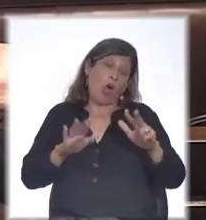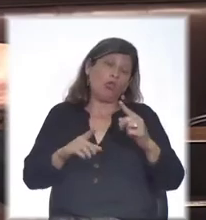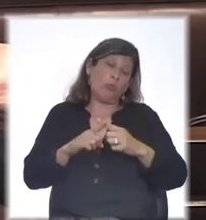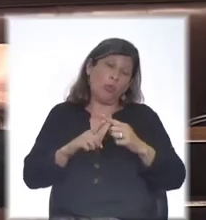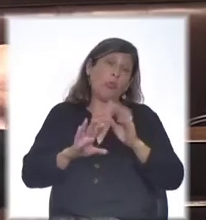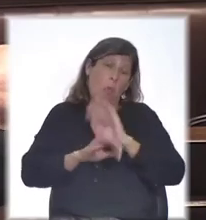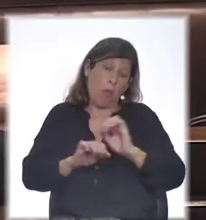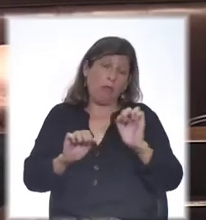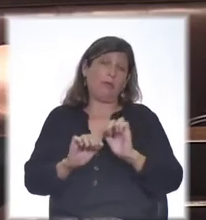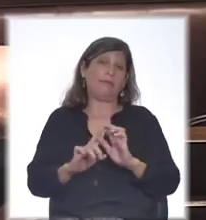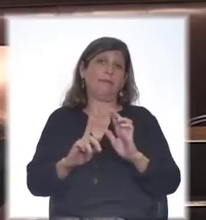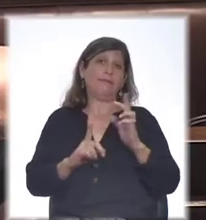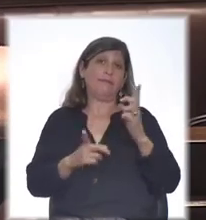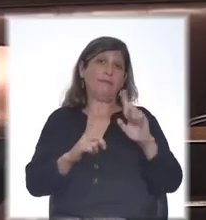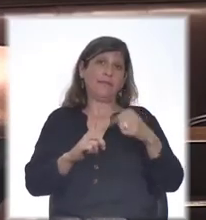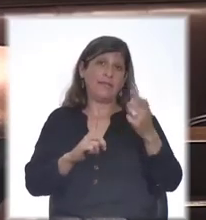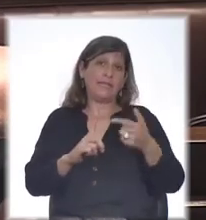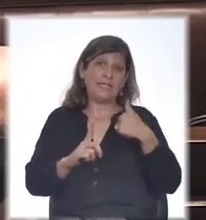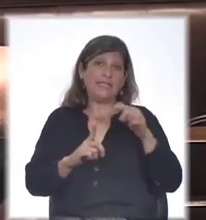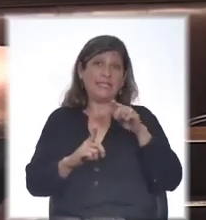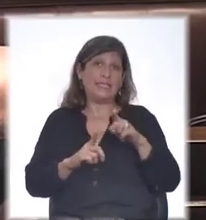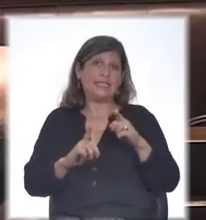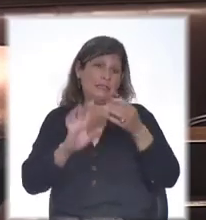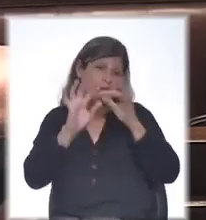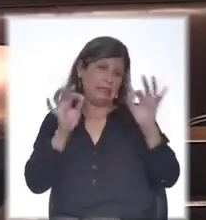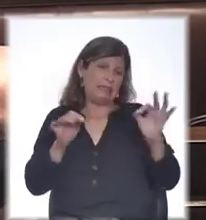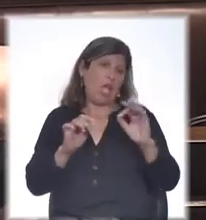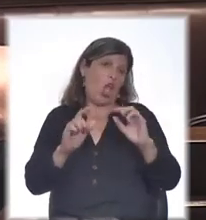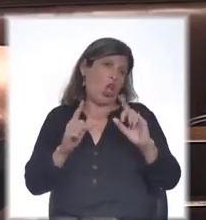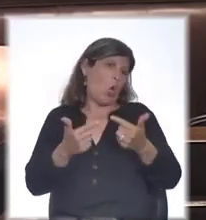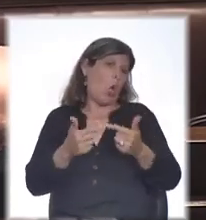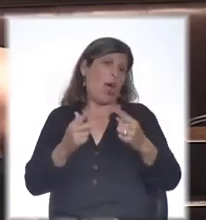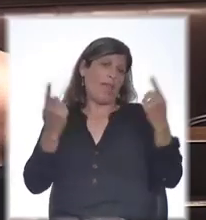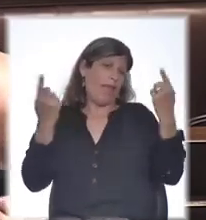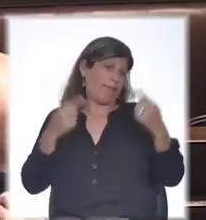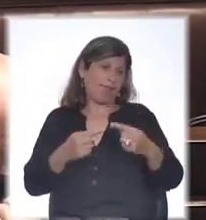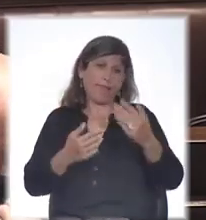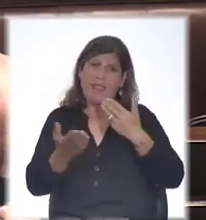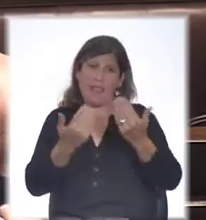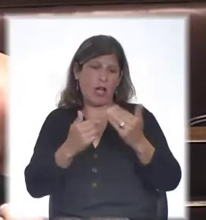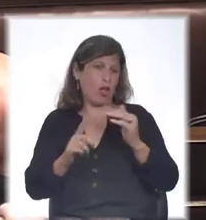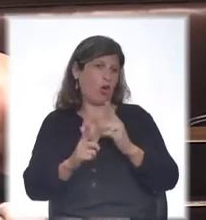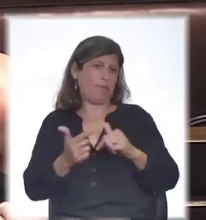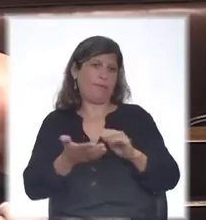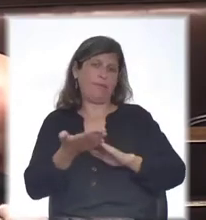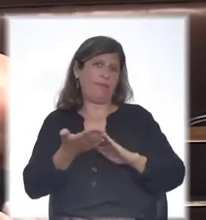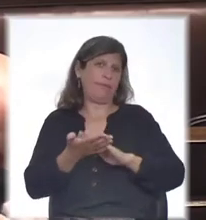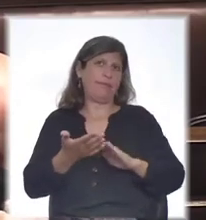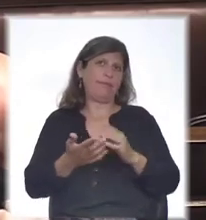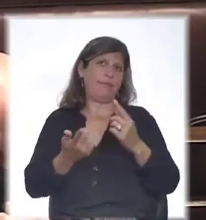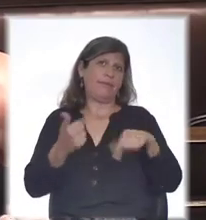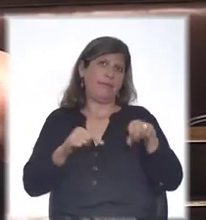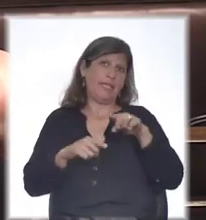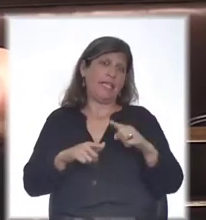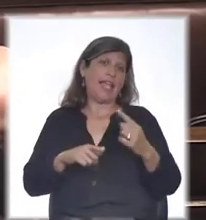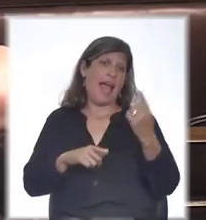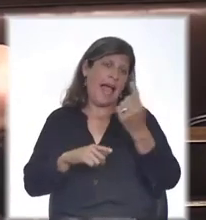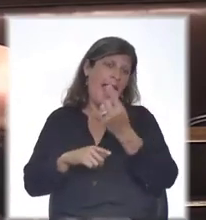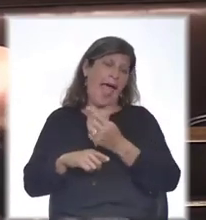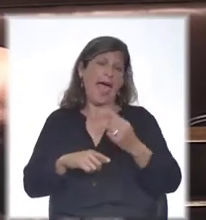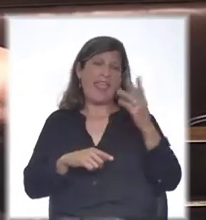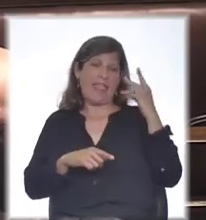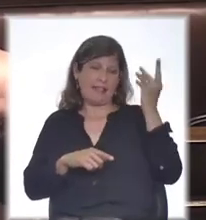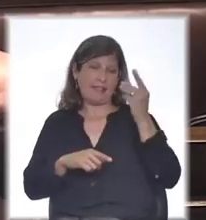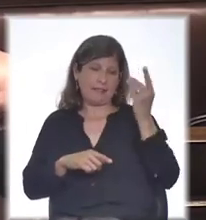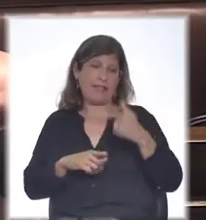sin excitaciones que no existió debate ni diálogo, ya ya que cada constituyente podía hablar solo una